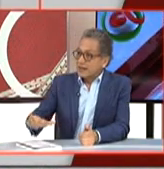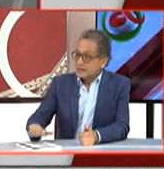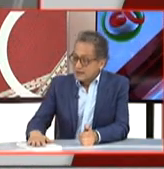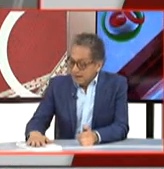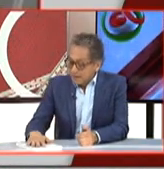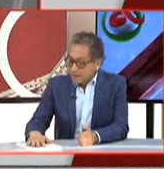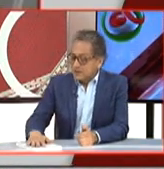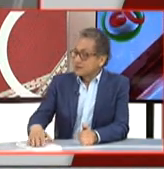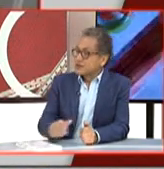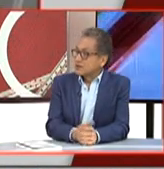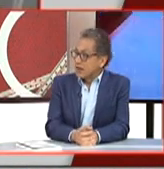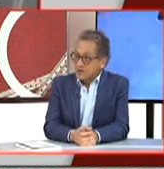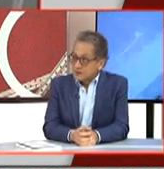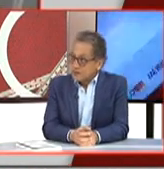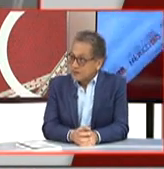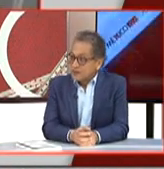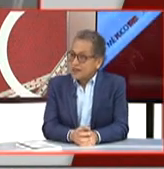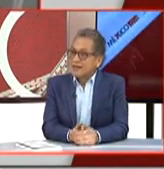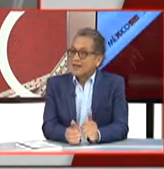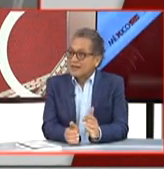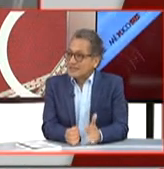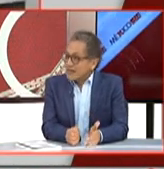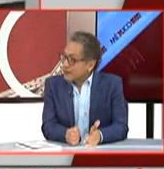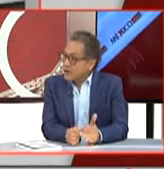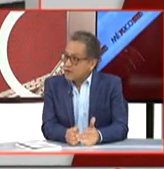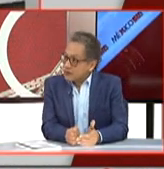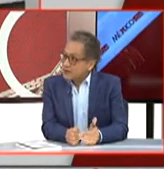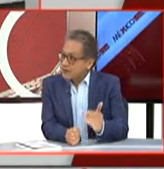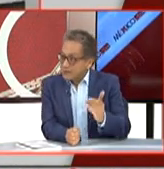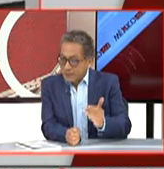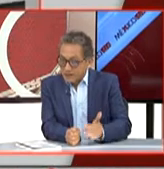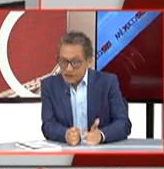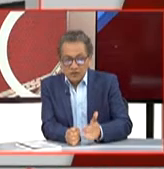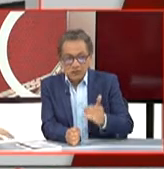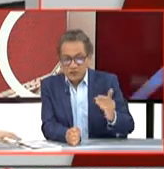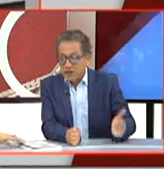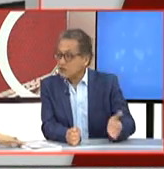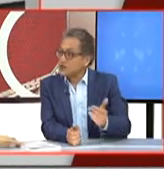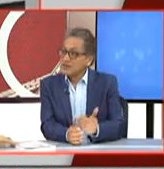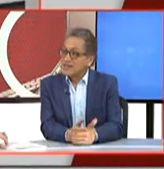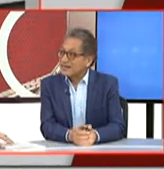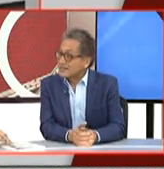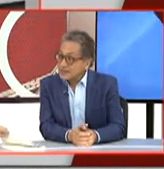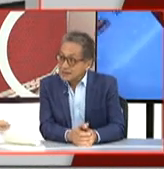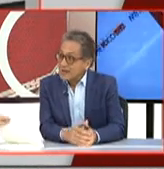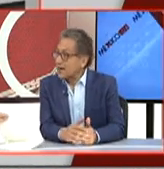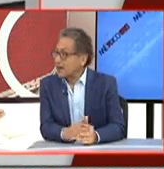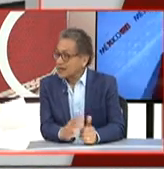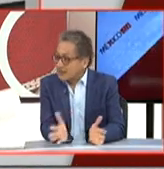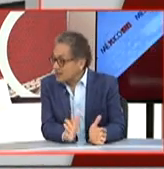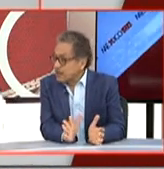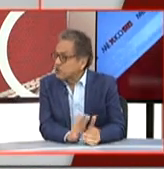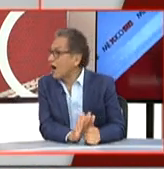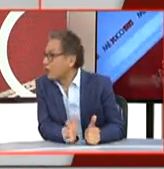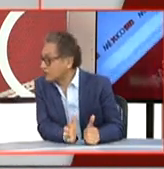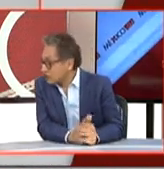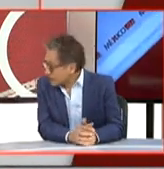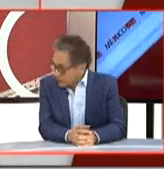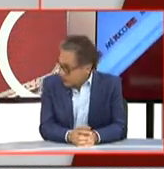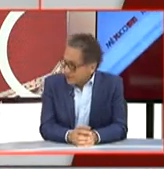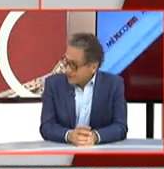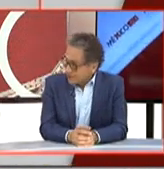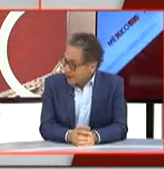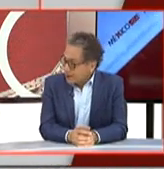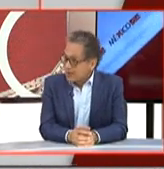algo, esta versión al español es la mejor versión o traducción que existe, que se ha hecho a